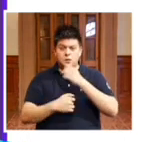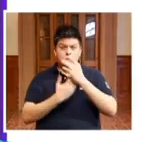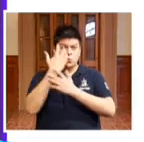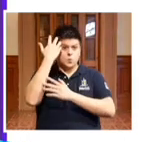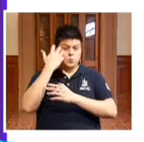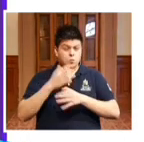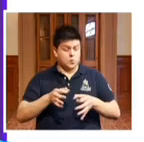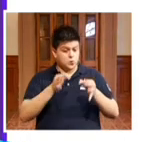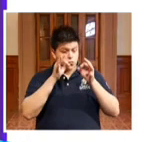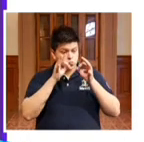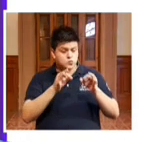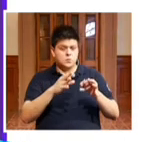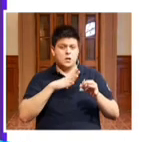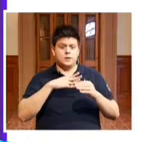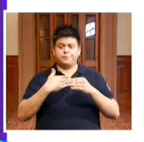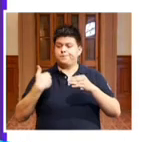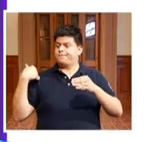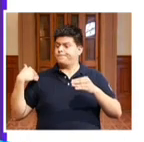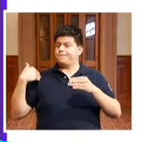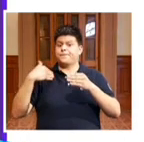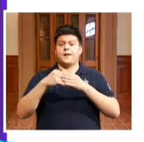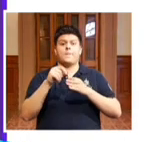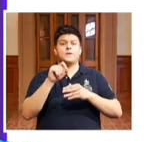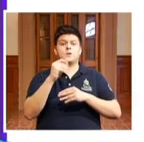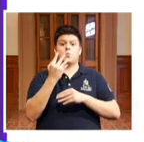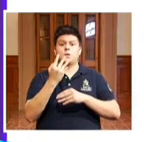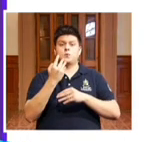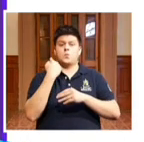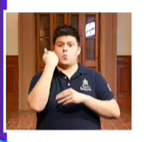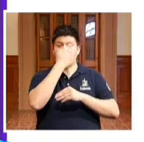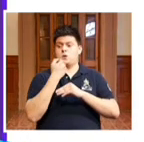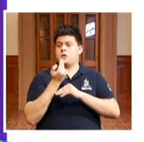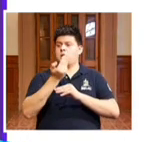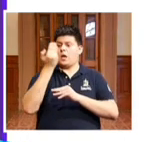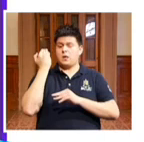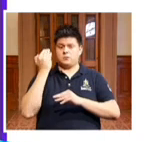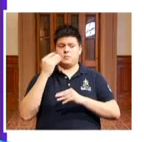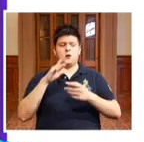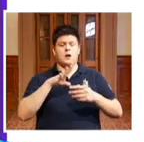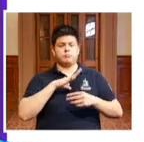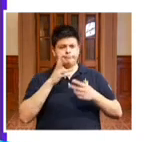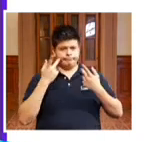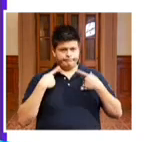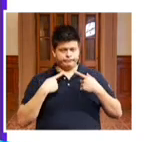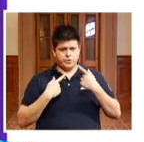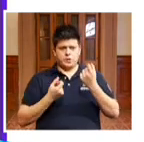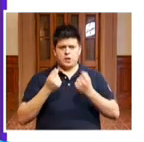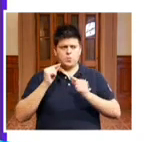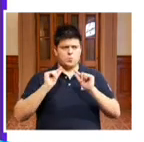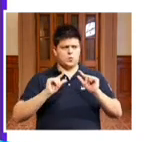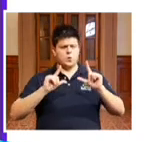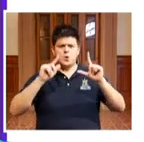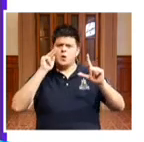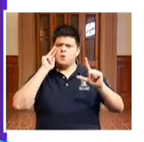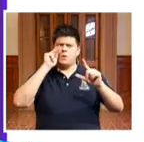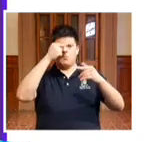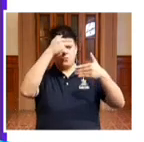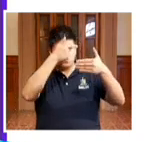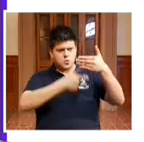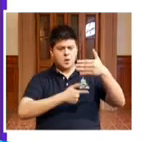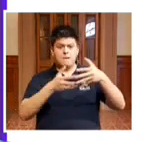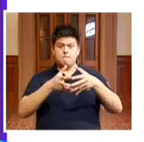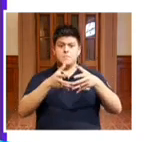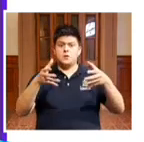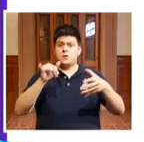se originaron en las 24 horas previas. Tenemos pacientes en su mayoría del